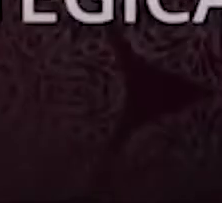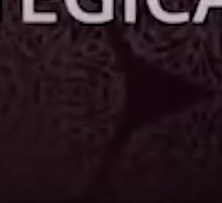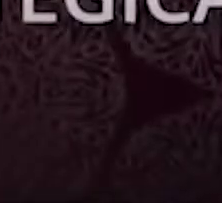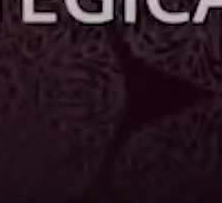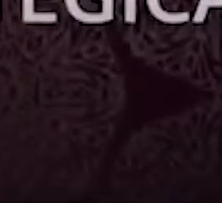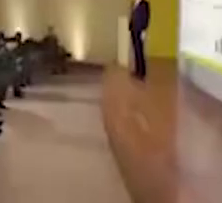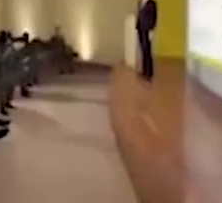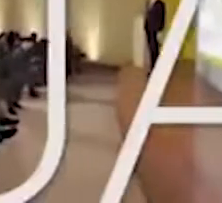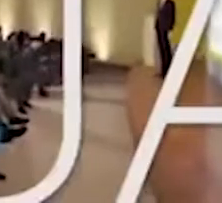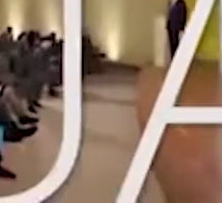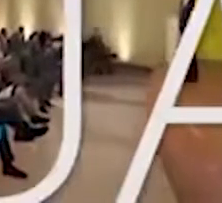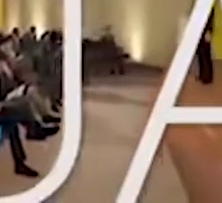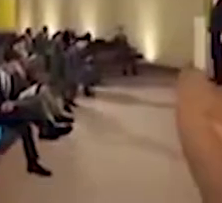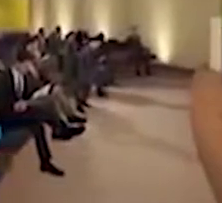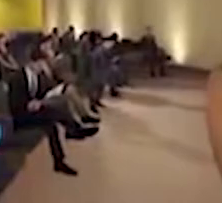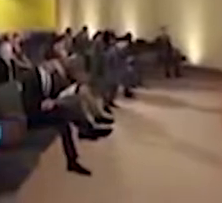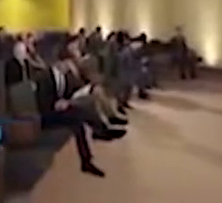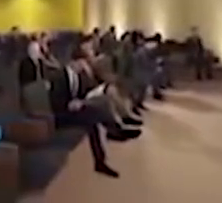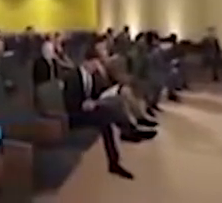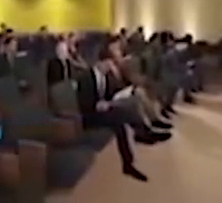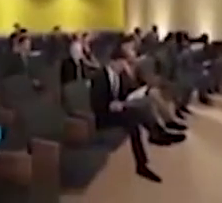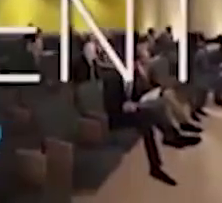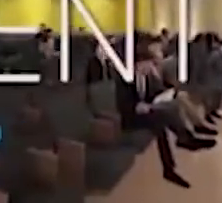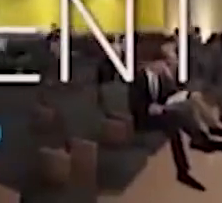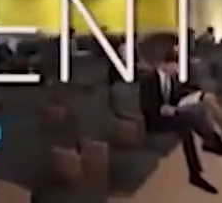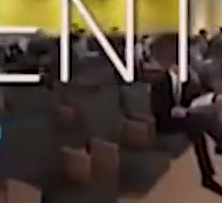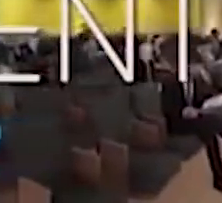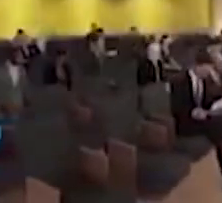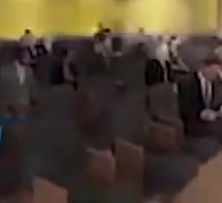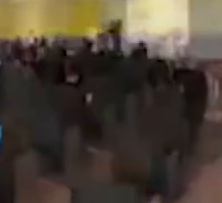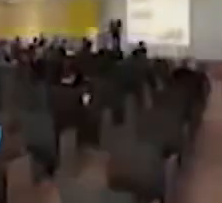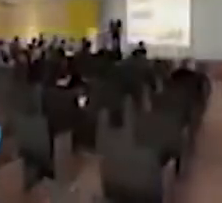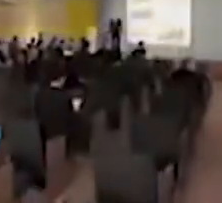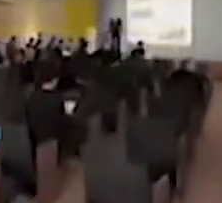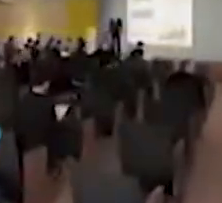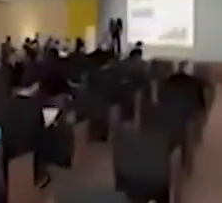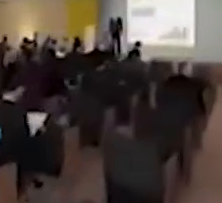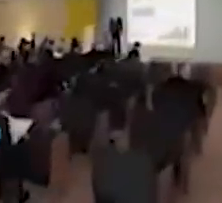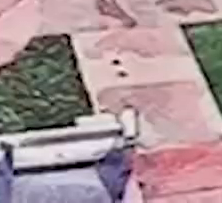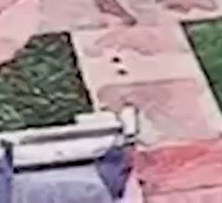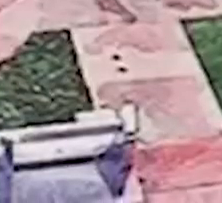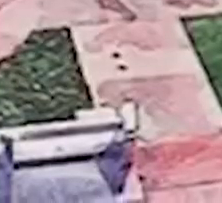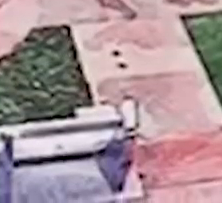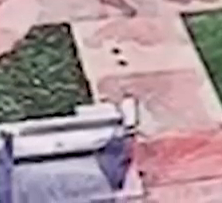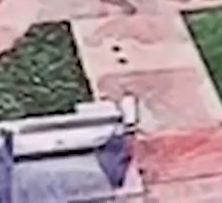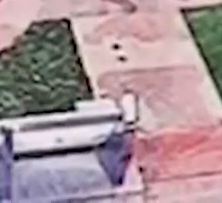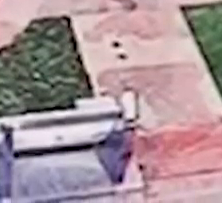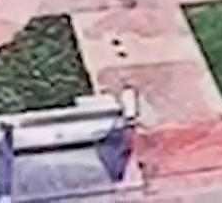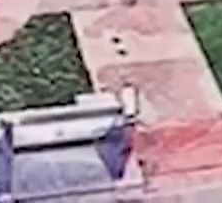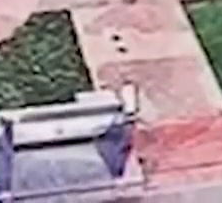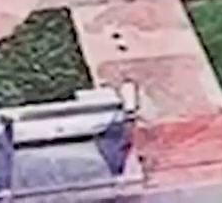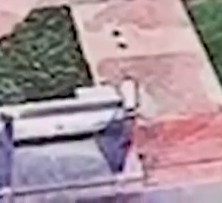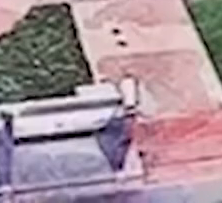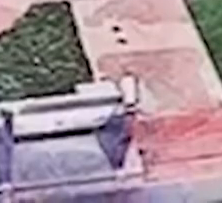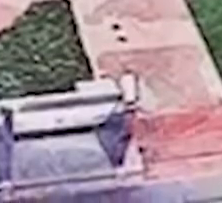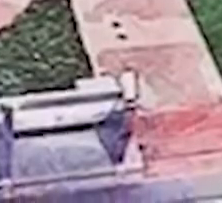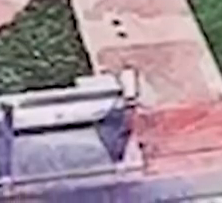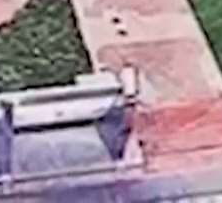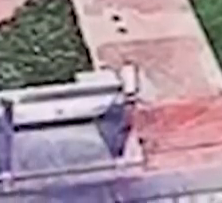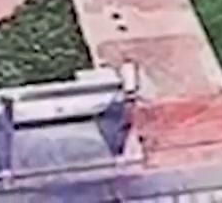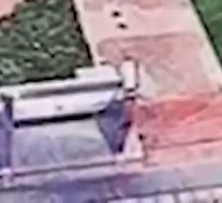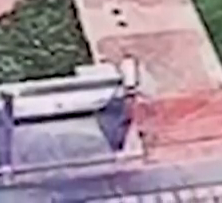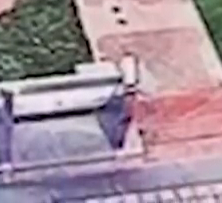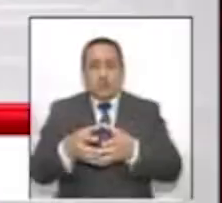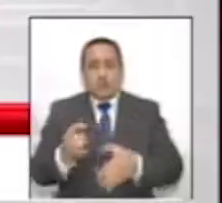de alianzas estratégicas a nivel nacional e internacional. Presidente, colegas congresistas, la UNCE es una